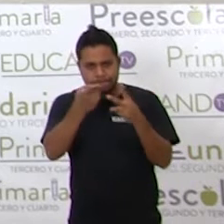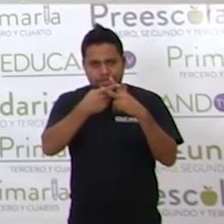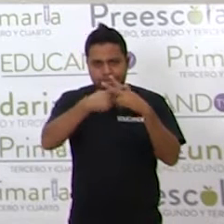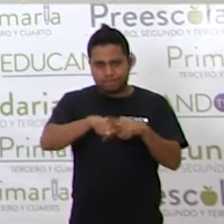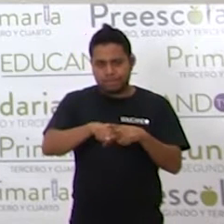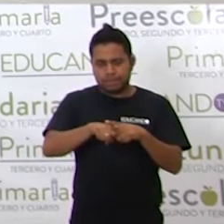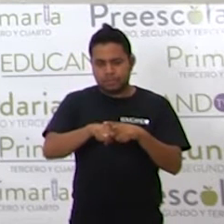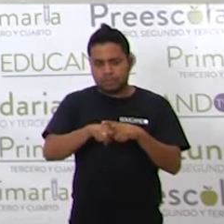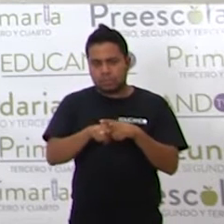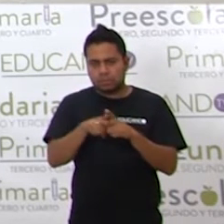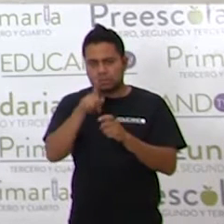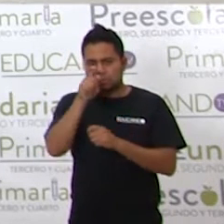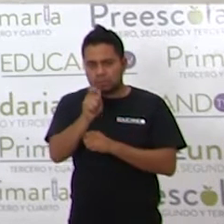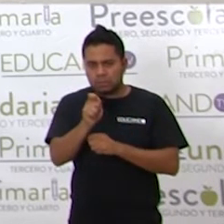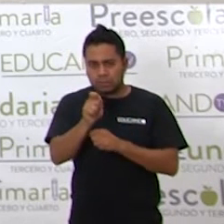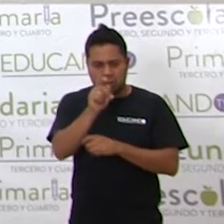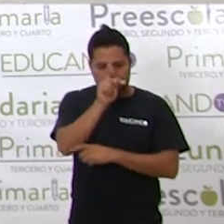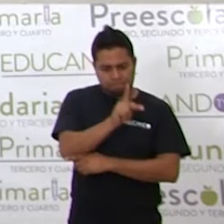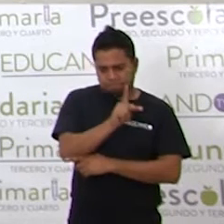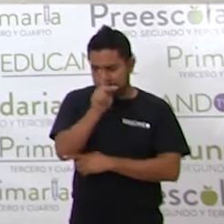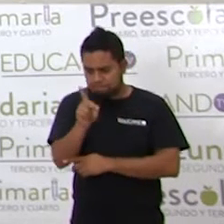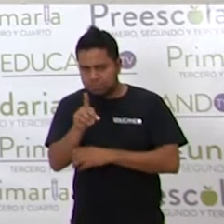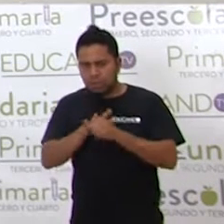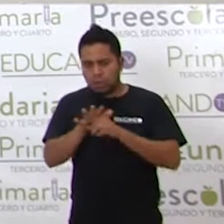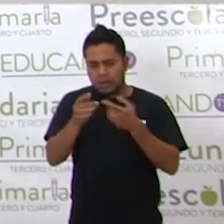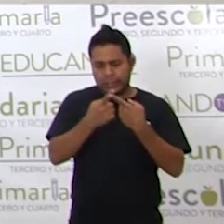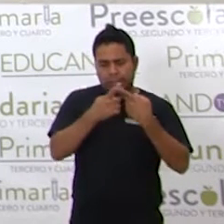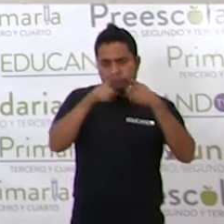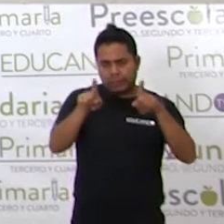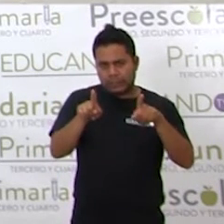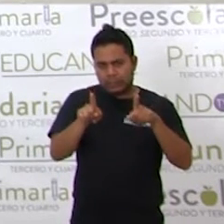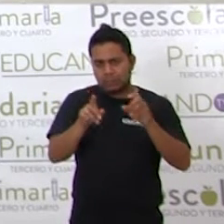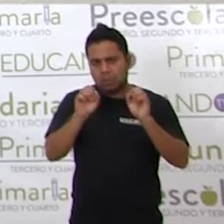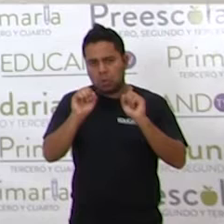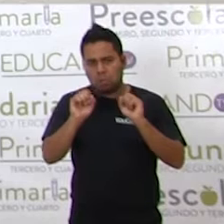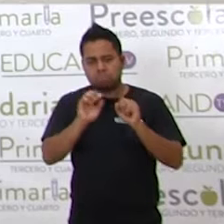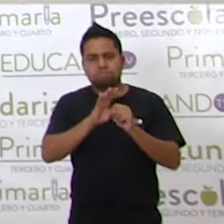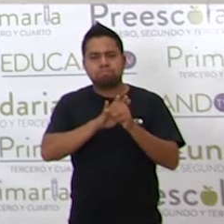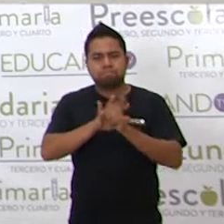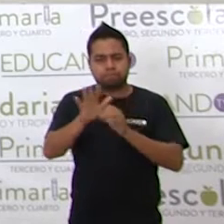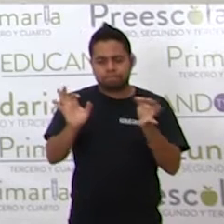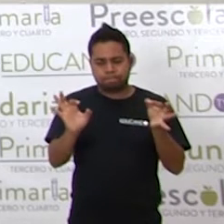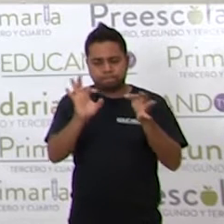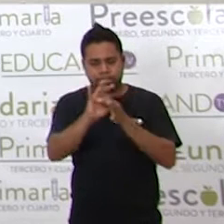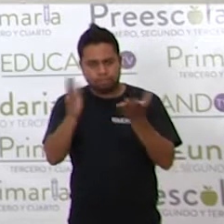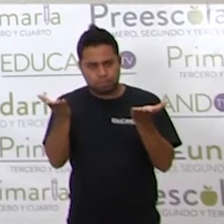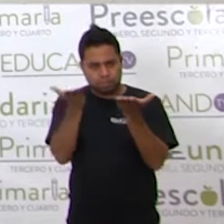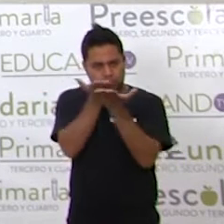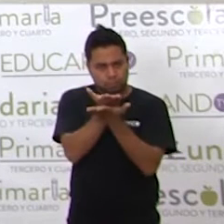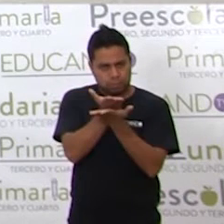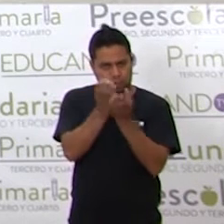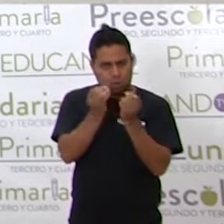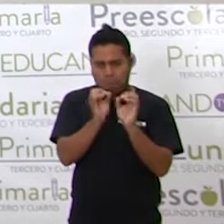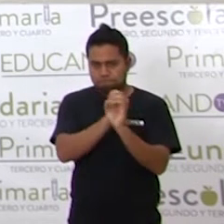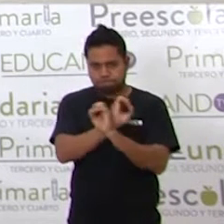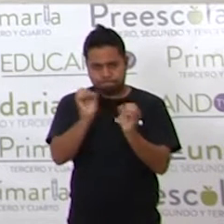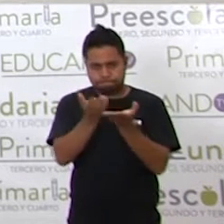se parecen, en qué son diferentes y así podamos establecer si tienen relaciones o